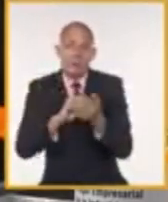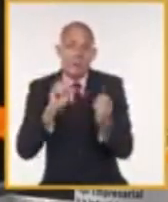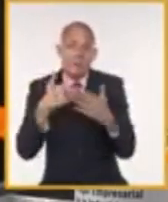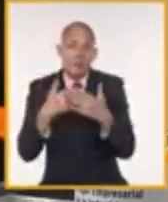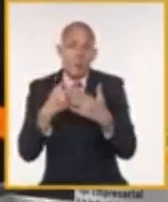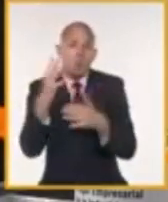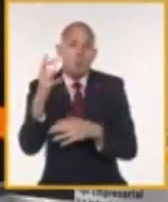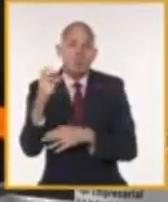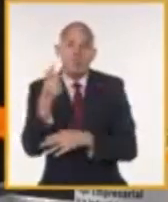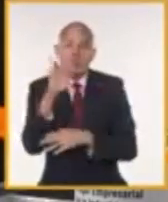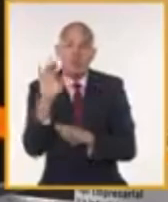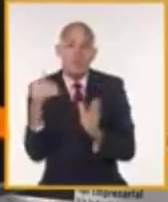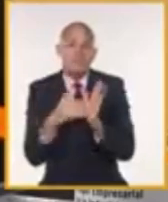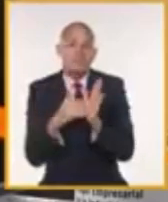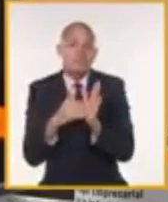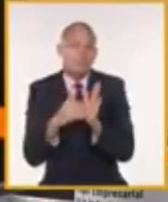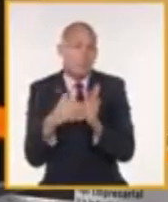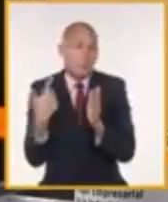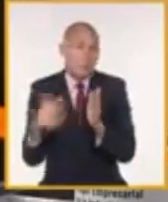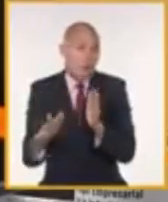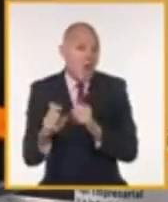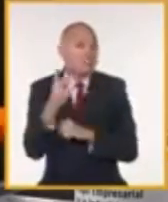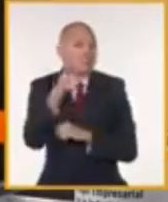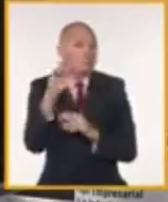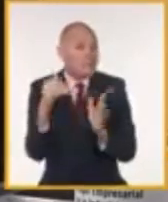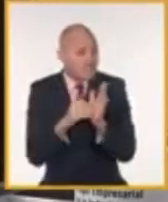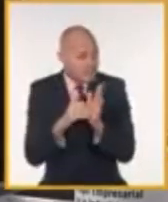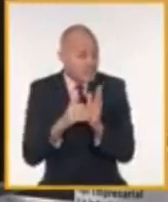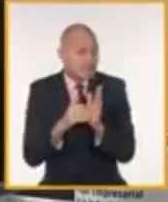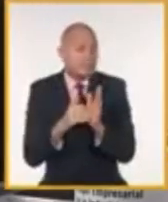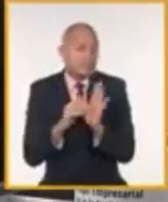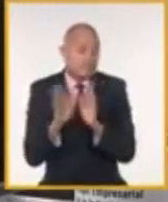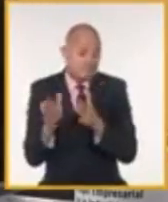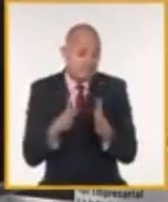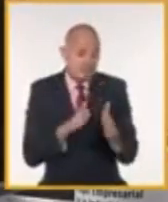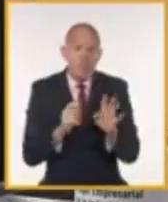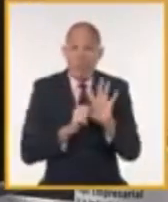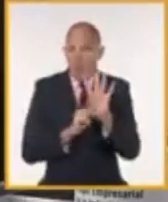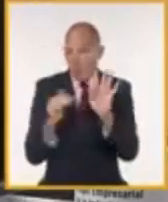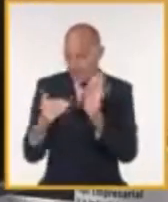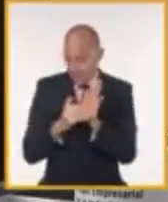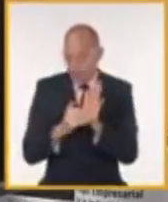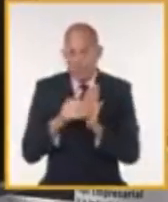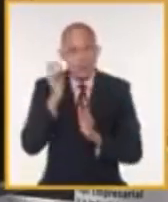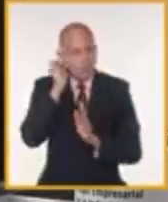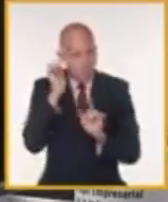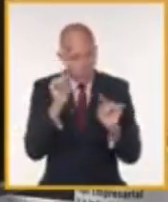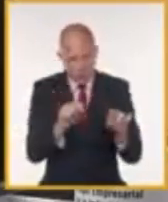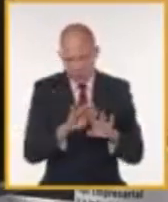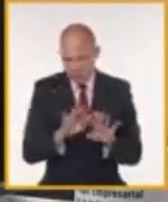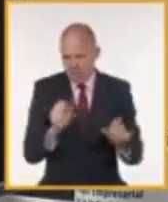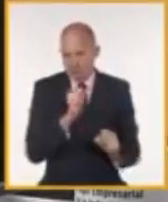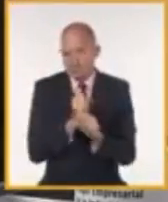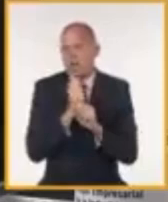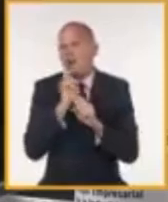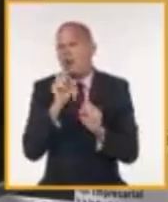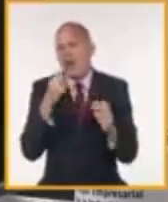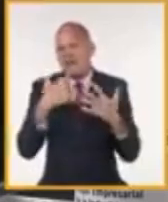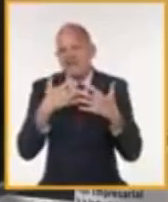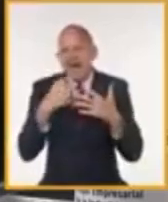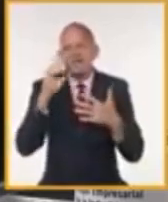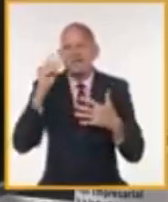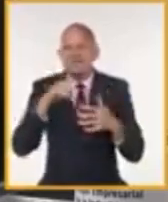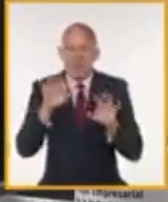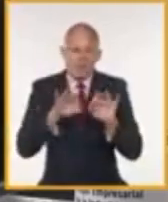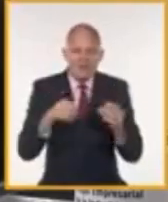sistema empresarial. De ellos, poco más de 4.000 son mujeres que fundamentalmente laboran en las áreas industriales, que es donde se transforma